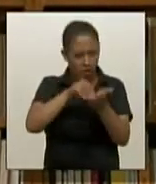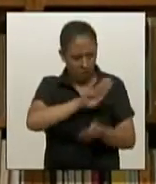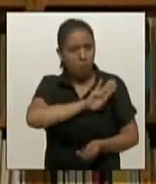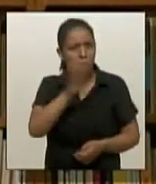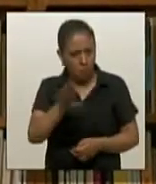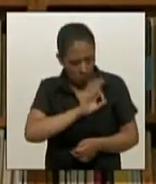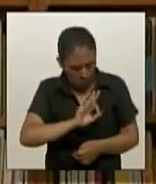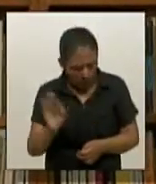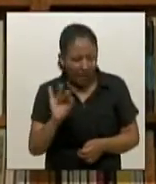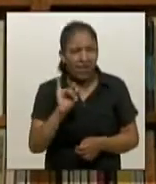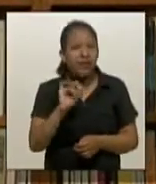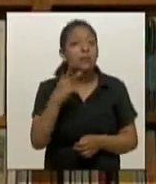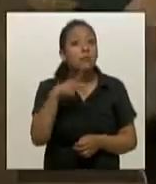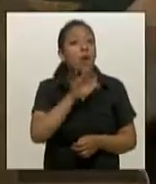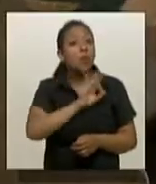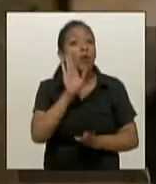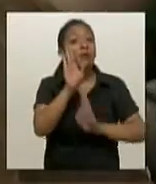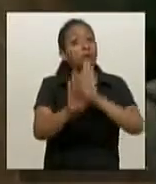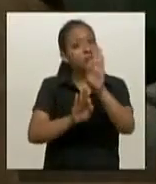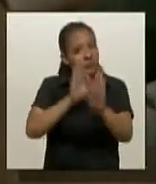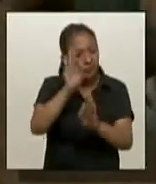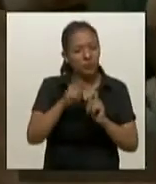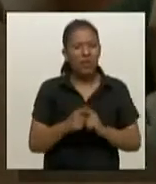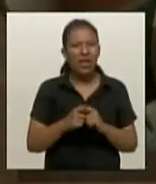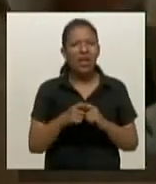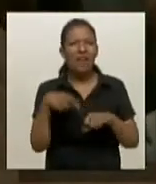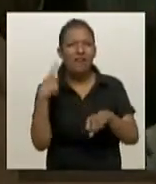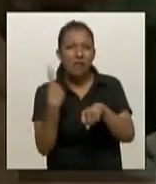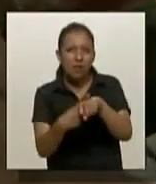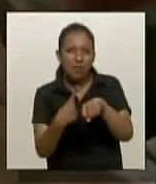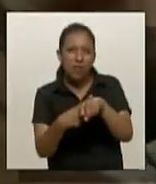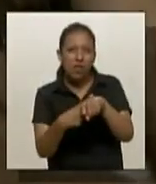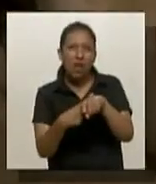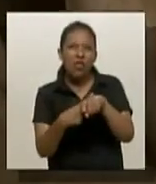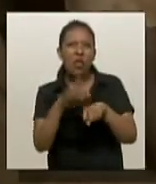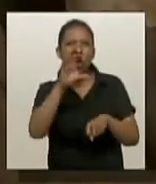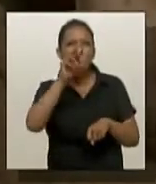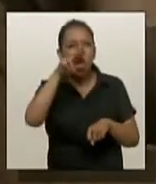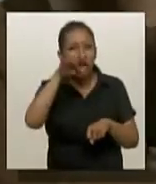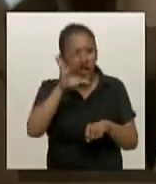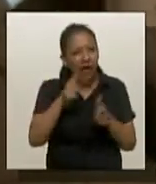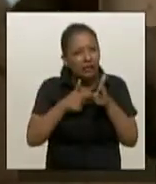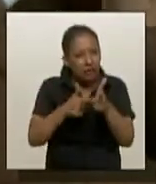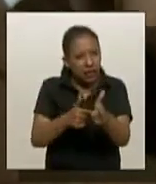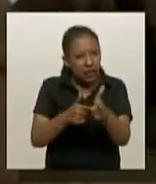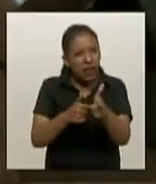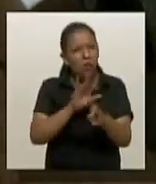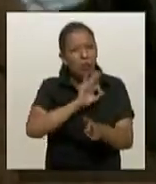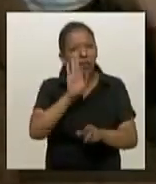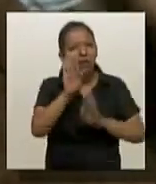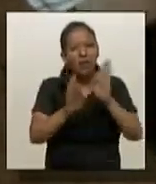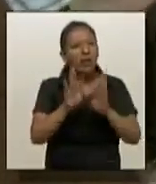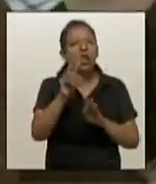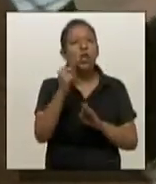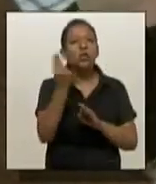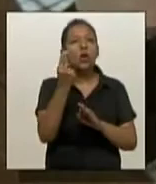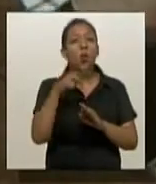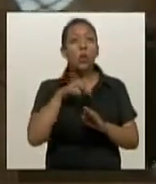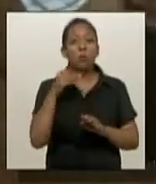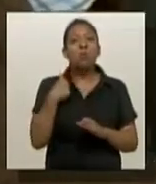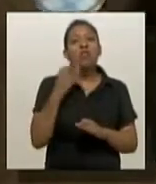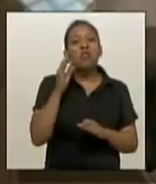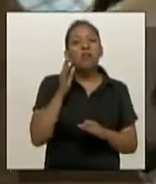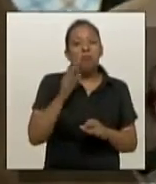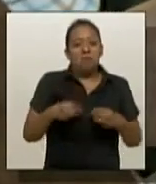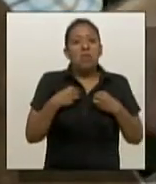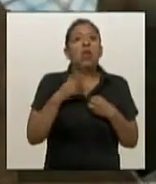¿no? pero tratable. Una enfermedad crónica, pero tratable. Una enfermedad que no tiene por qué reducir nuestros horizontes de